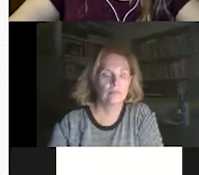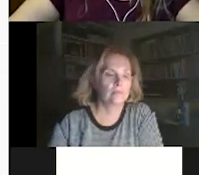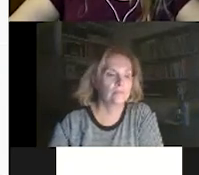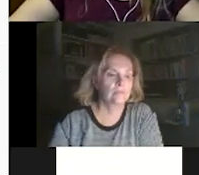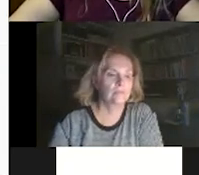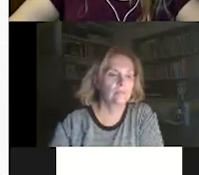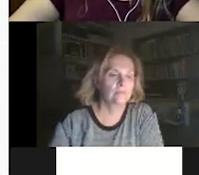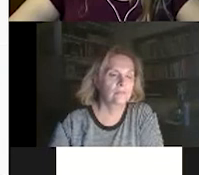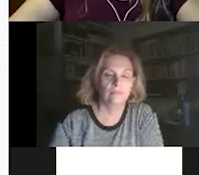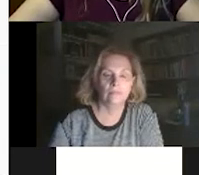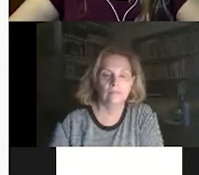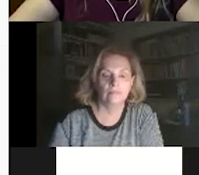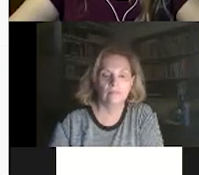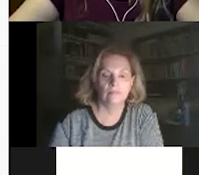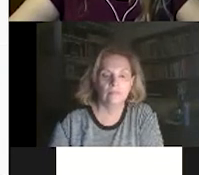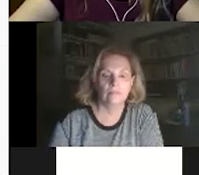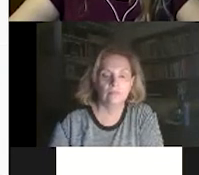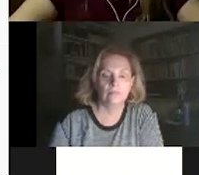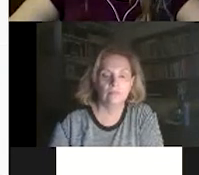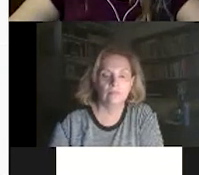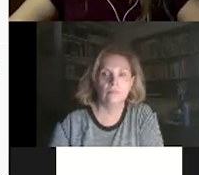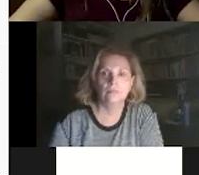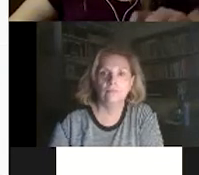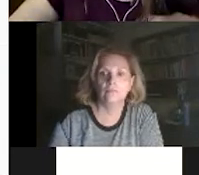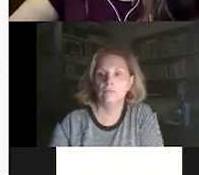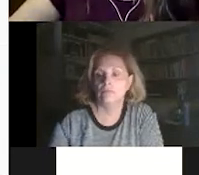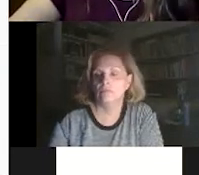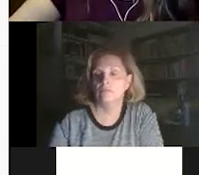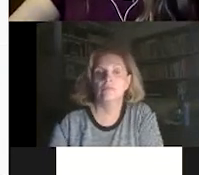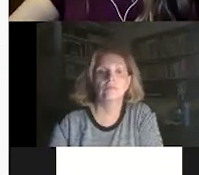por acá. La presentación, ahí está.